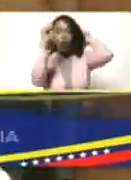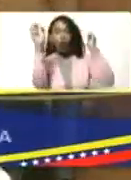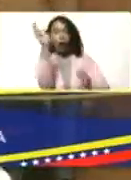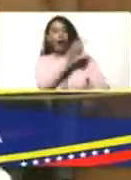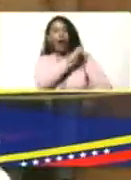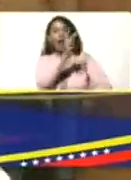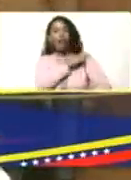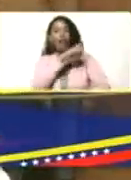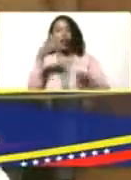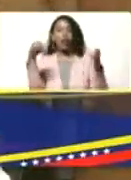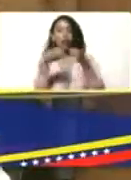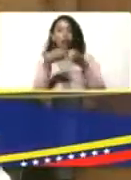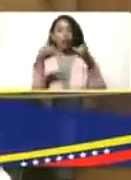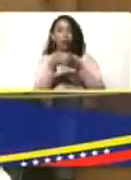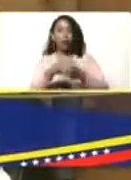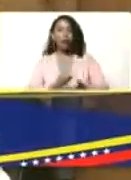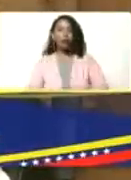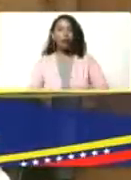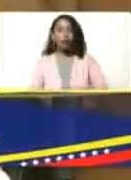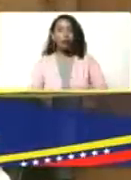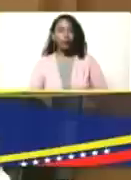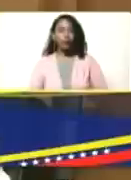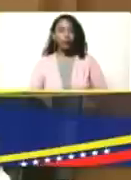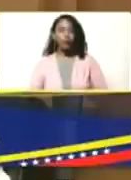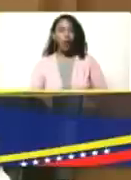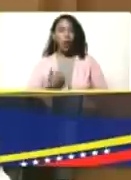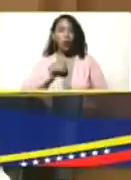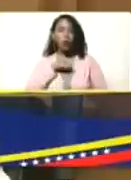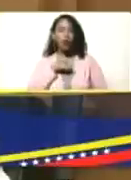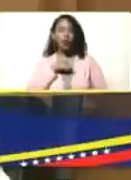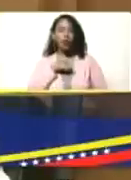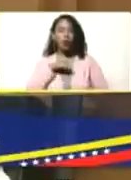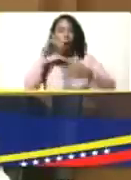de gabinete, nuestro embajador